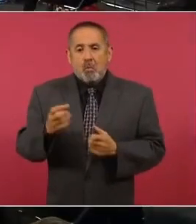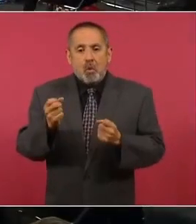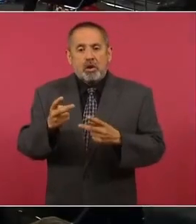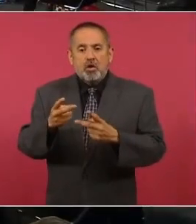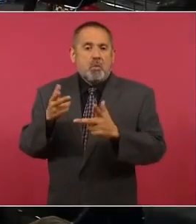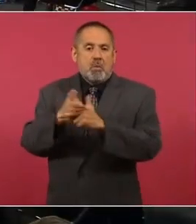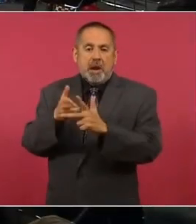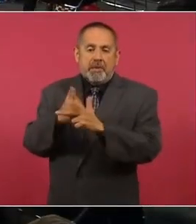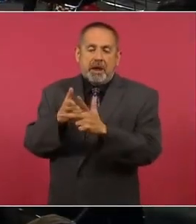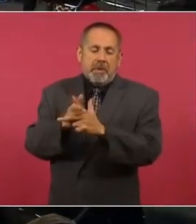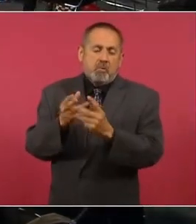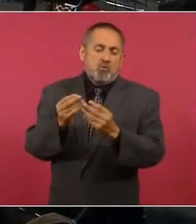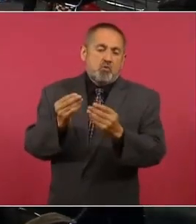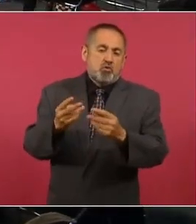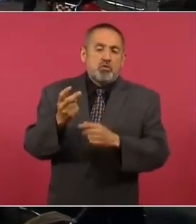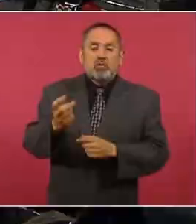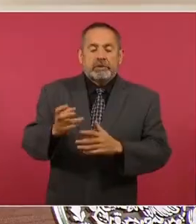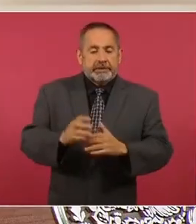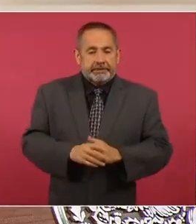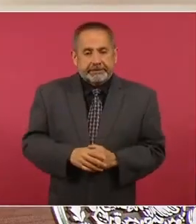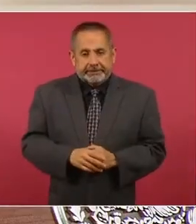homicidios.